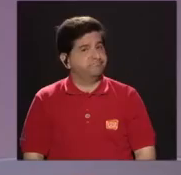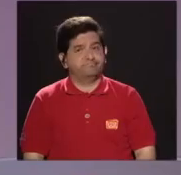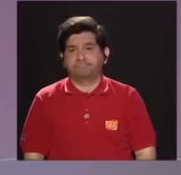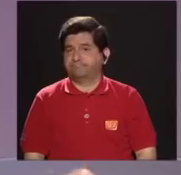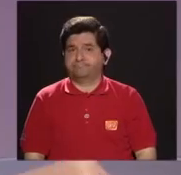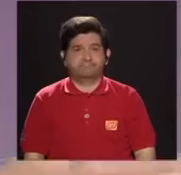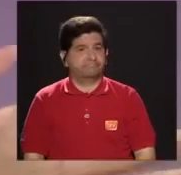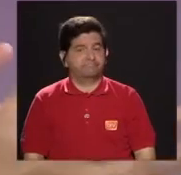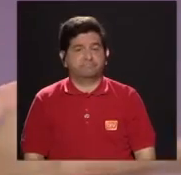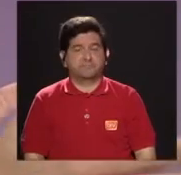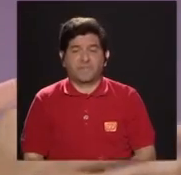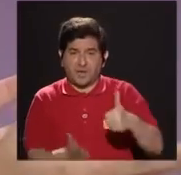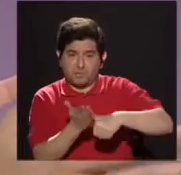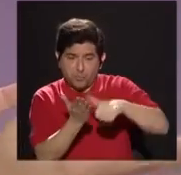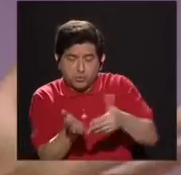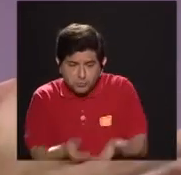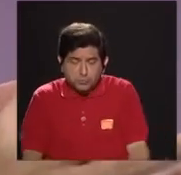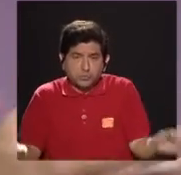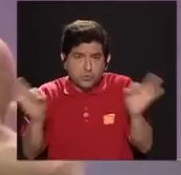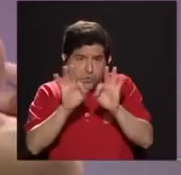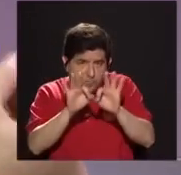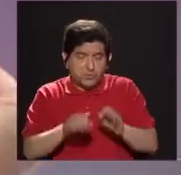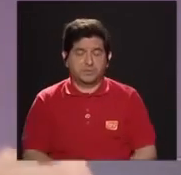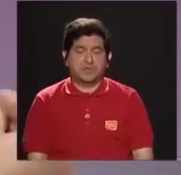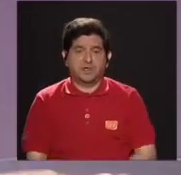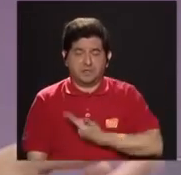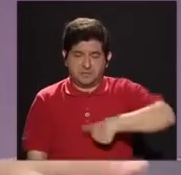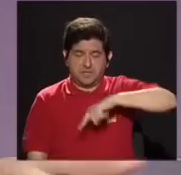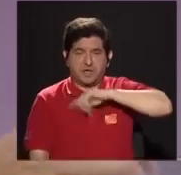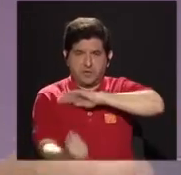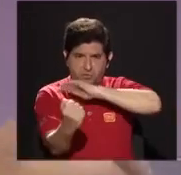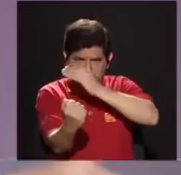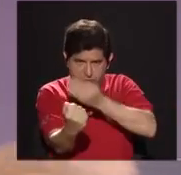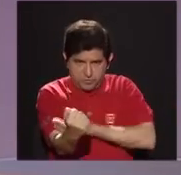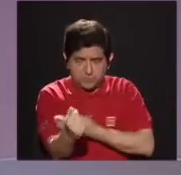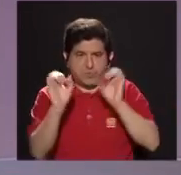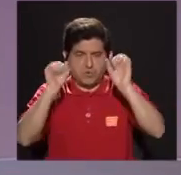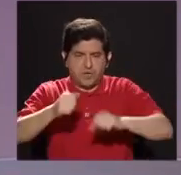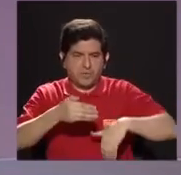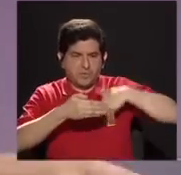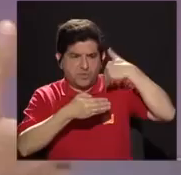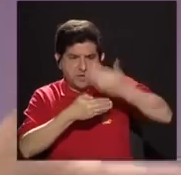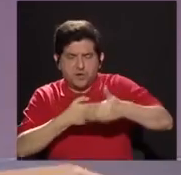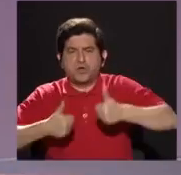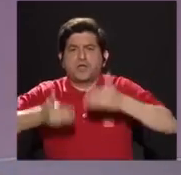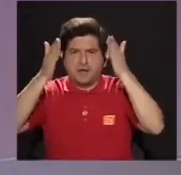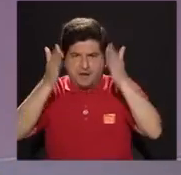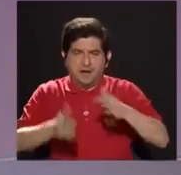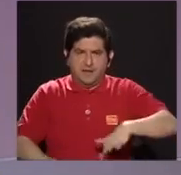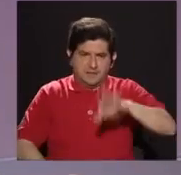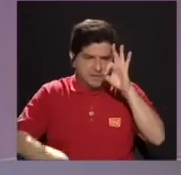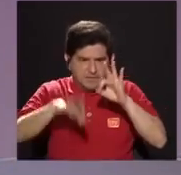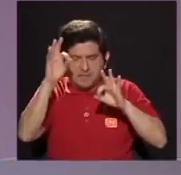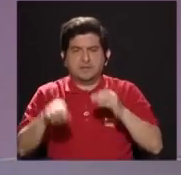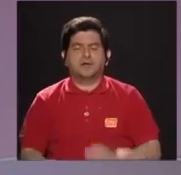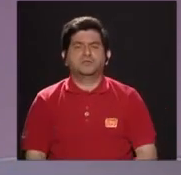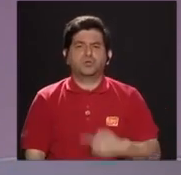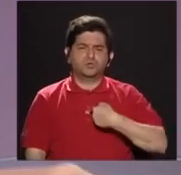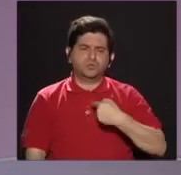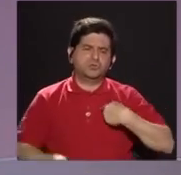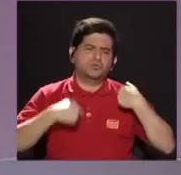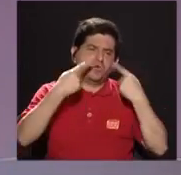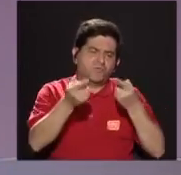Entonces, el voto es importante en esa medida, que nos empodera para poder llegar después donde los candidatos que elegimos y decirles, bueno, yo fui,